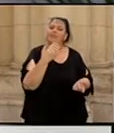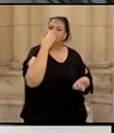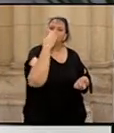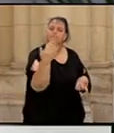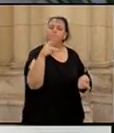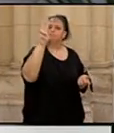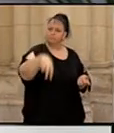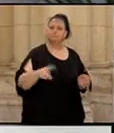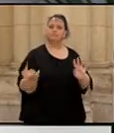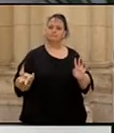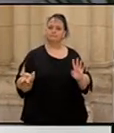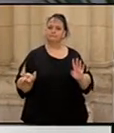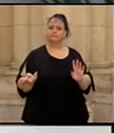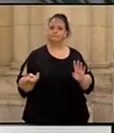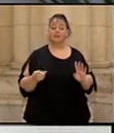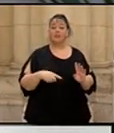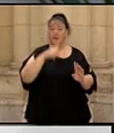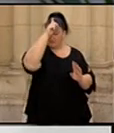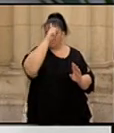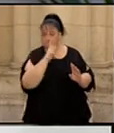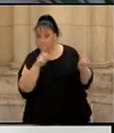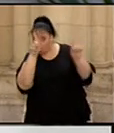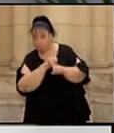verdad, no esconde la verdad.